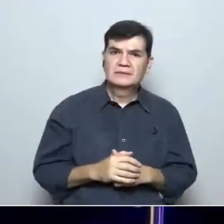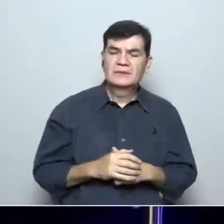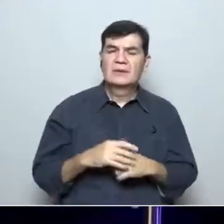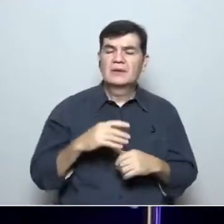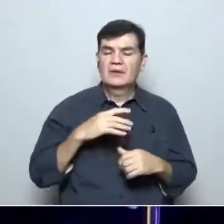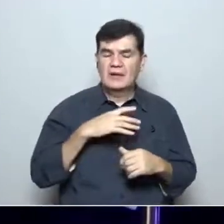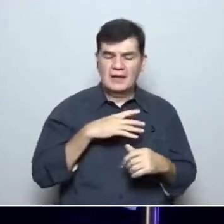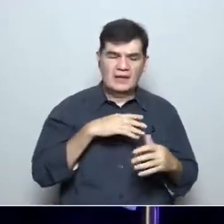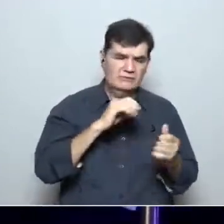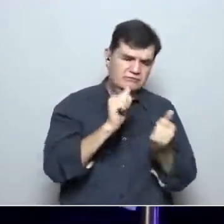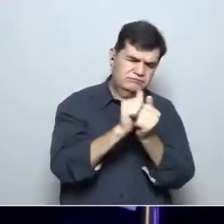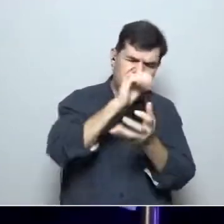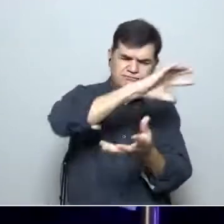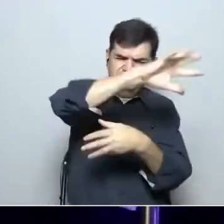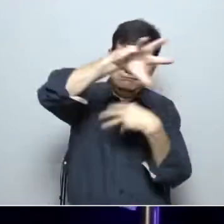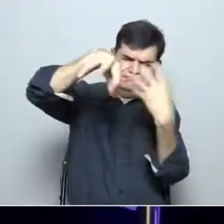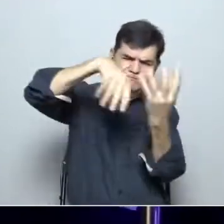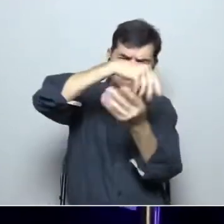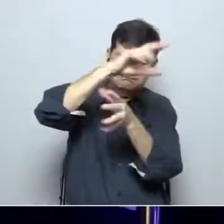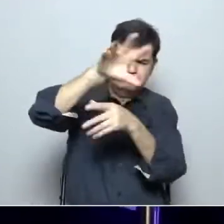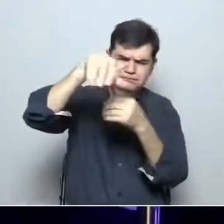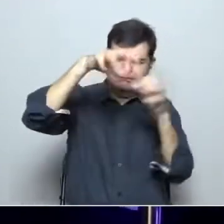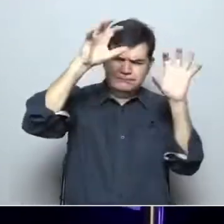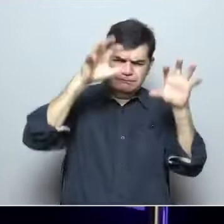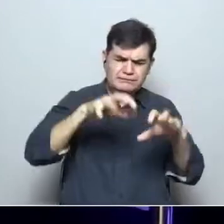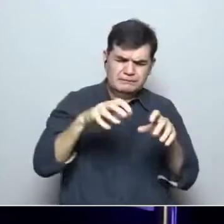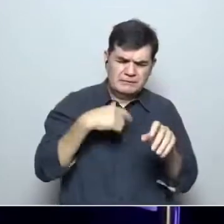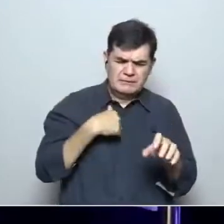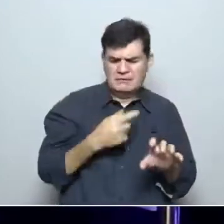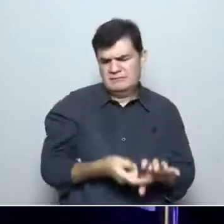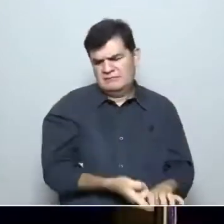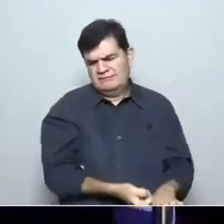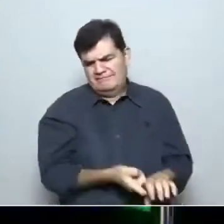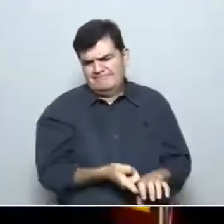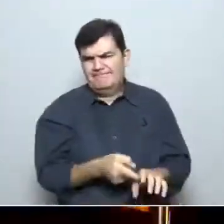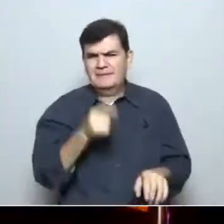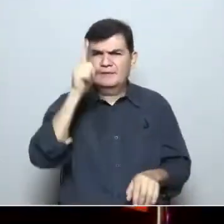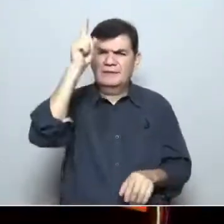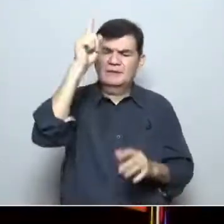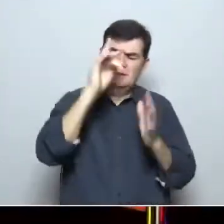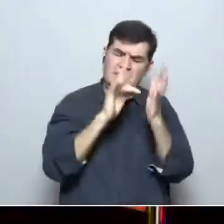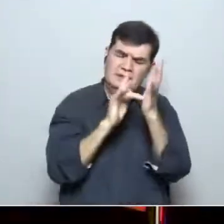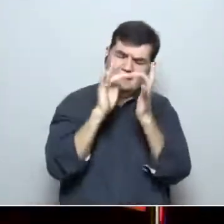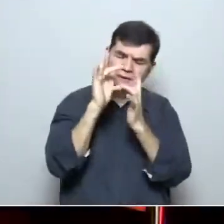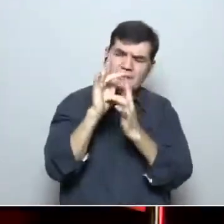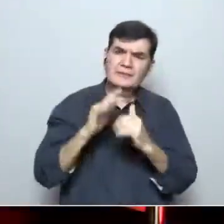Ante la tempestad, mi ancla firme está en ti.